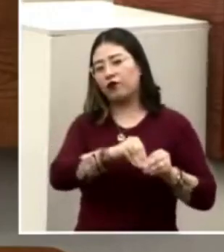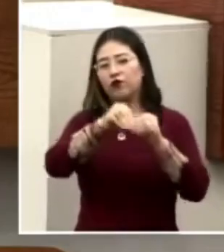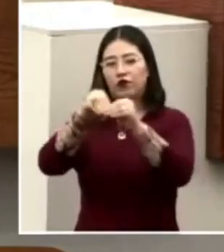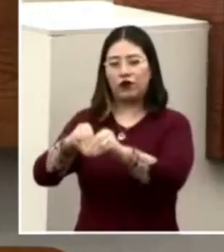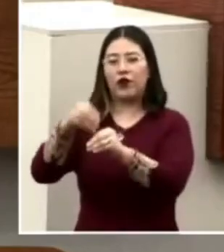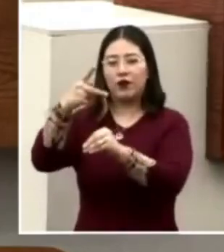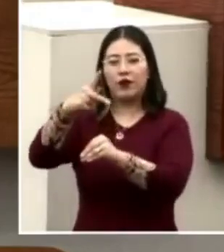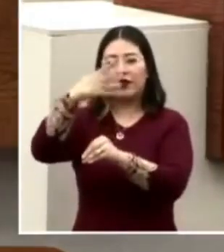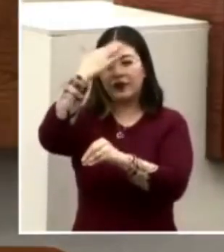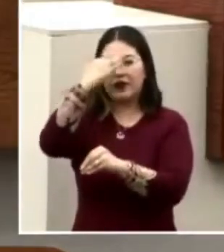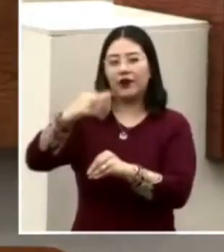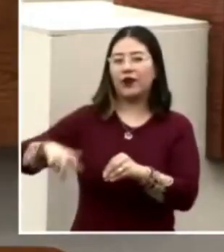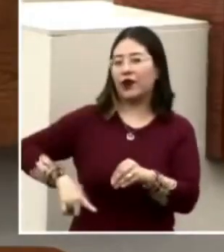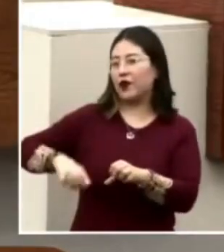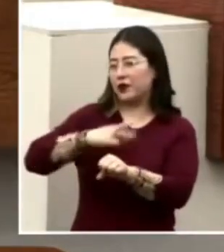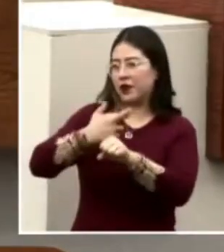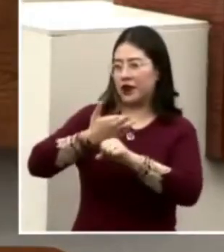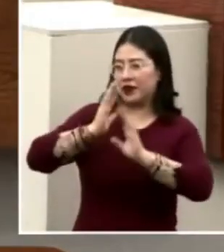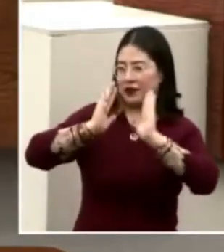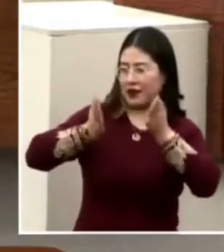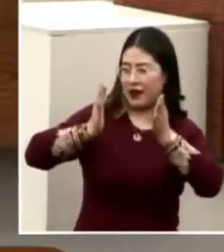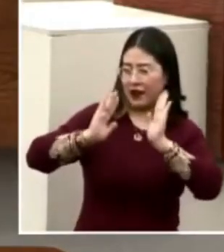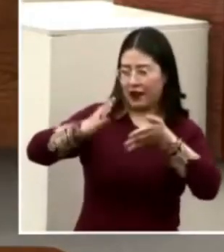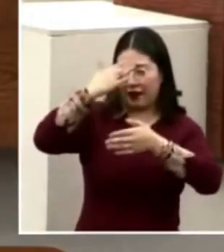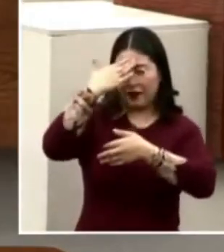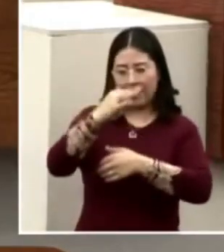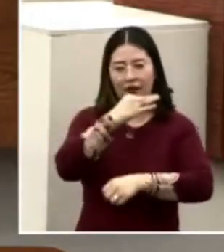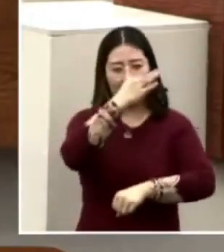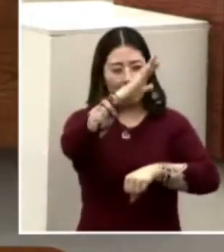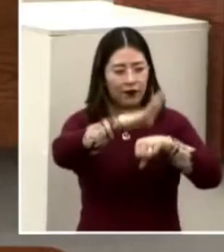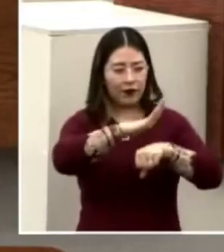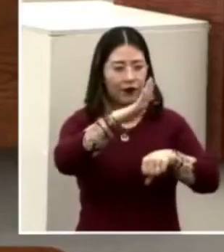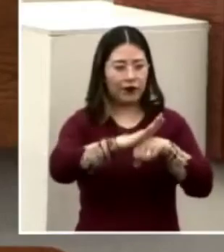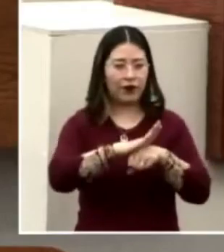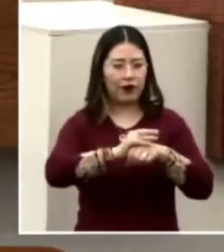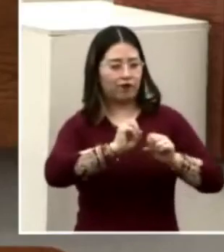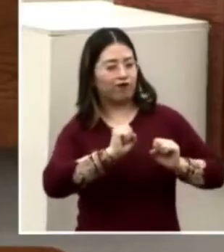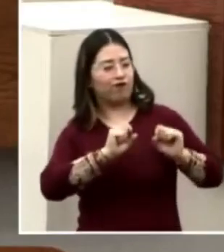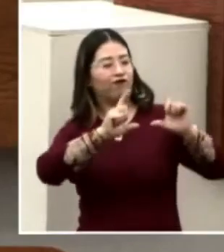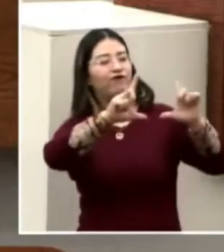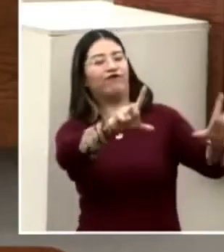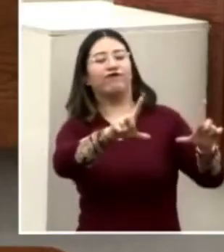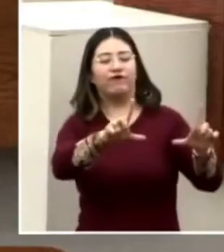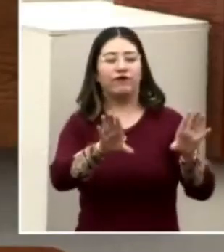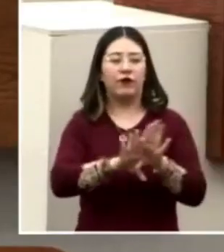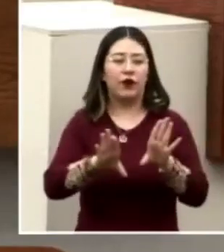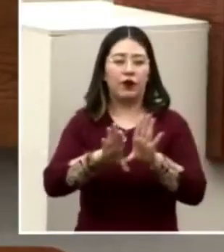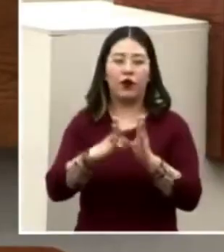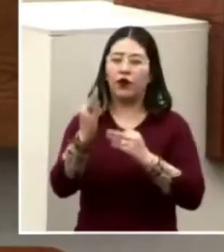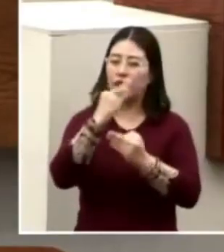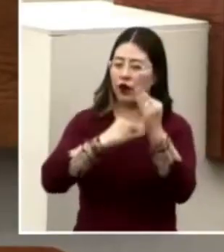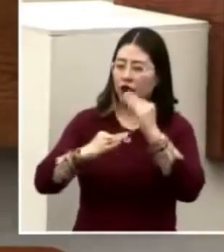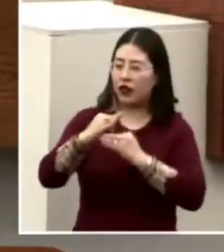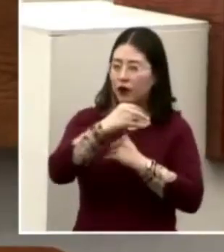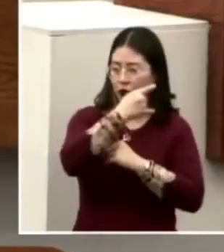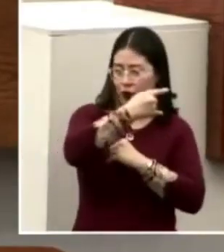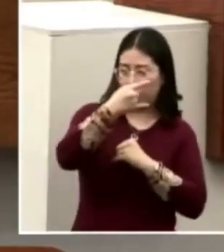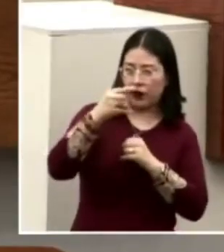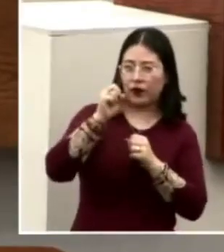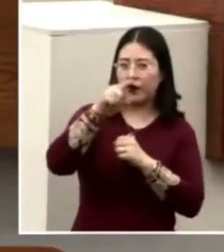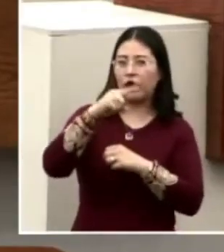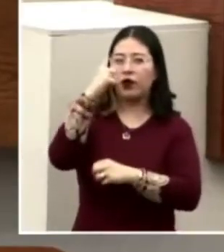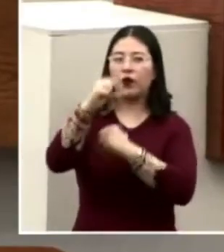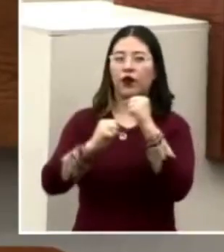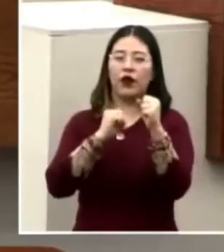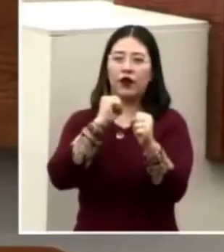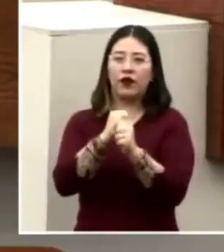de Gobernadores ya puso hasta su cuadro ahí, le puso ya un año. No te vayas a querer